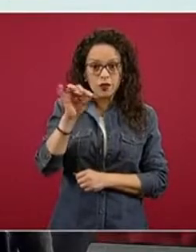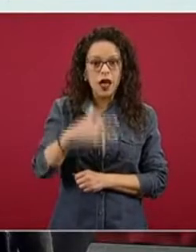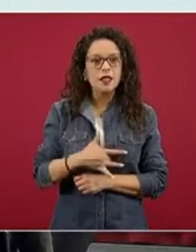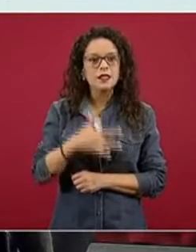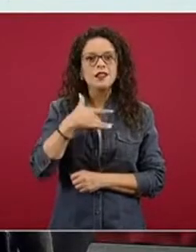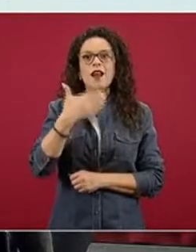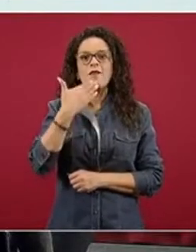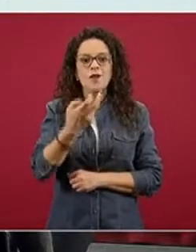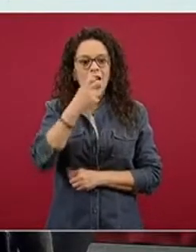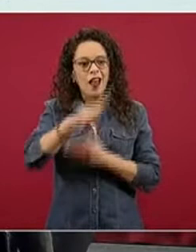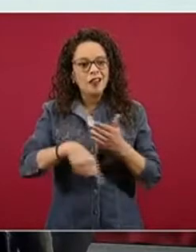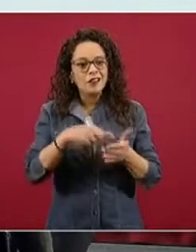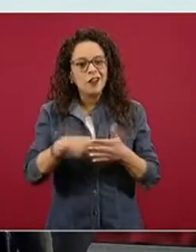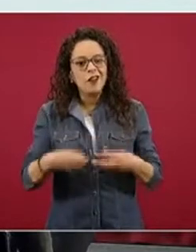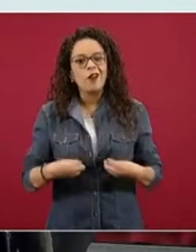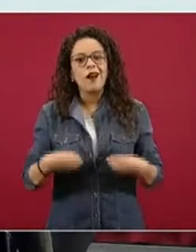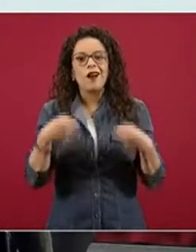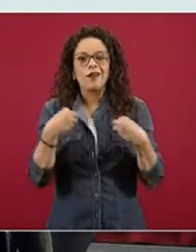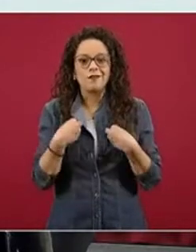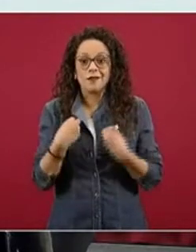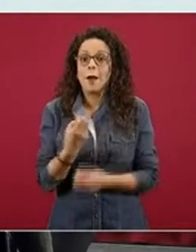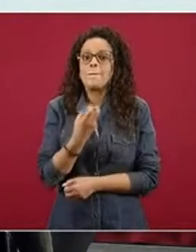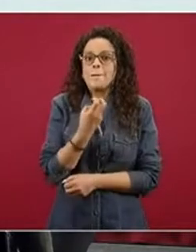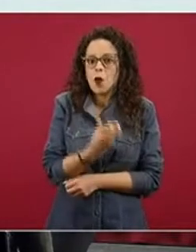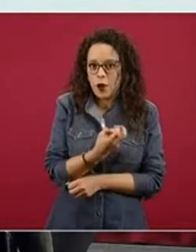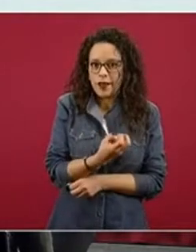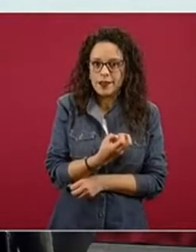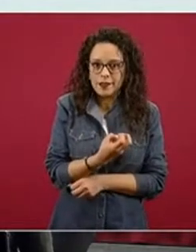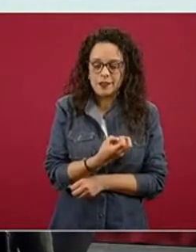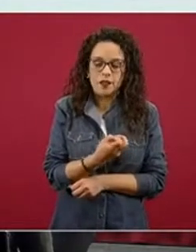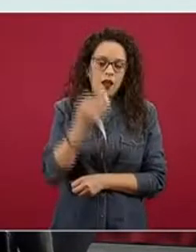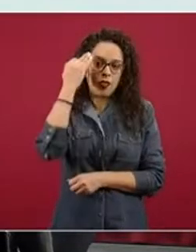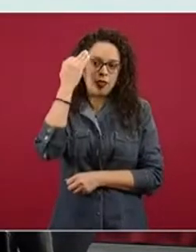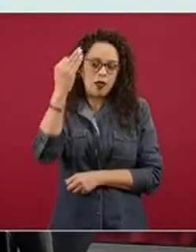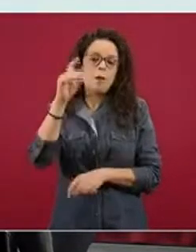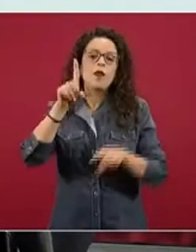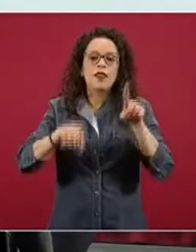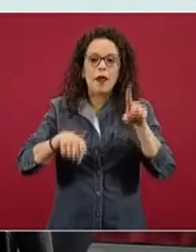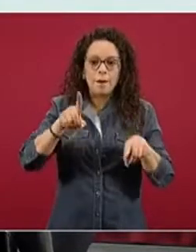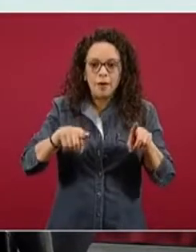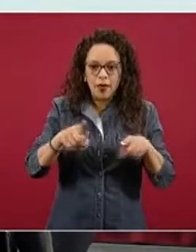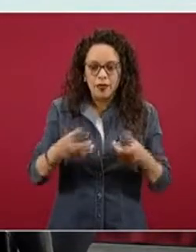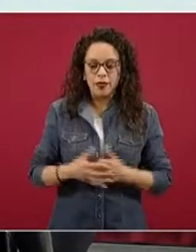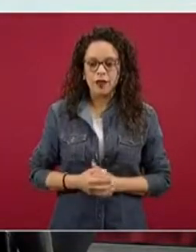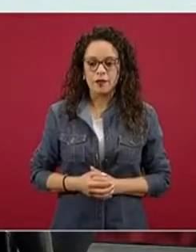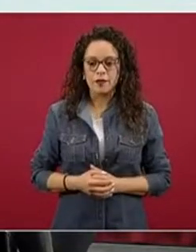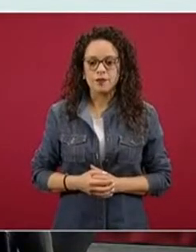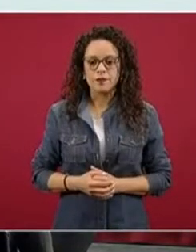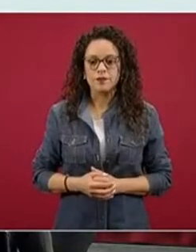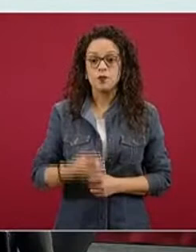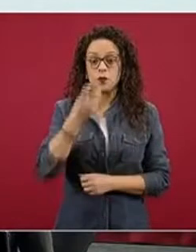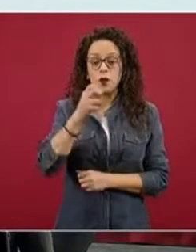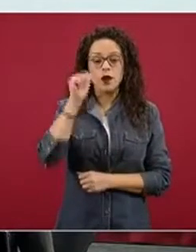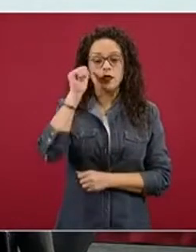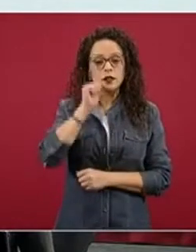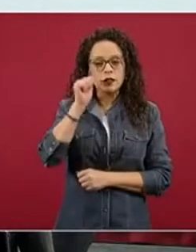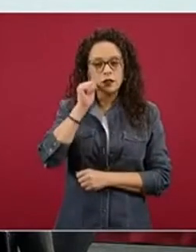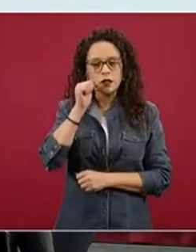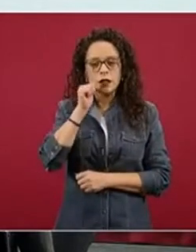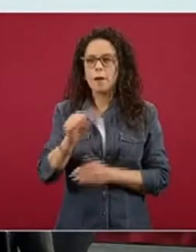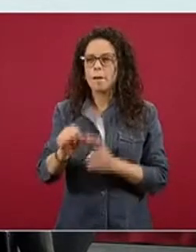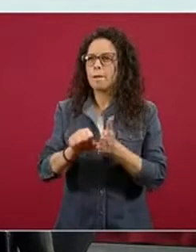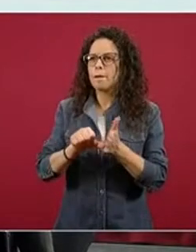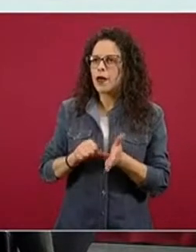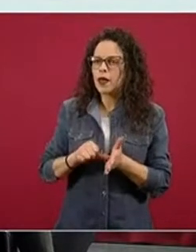Entonces ustedes pueden identificar cómo nosotros vemos que siempre a final de año, por los meses de